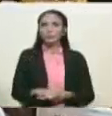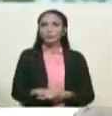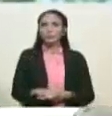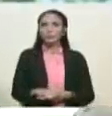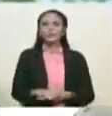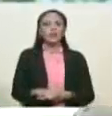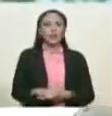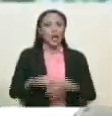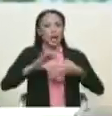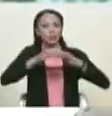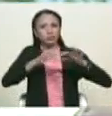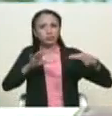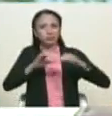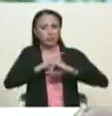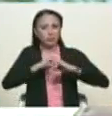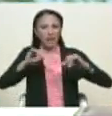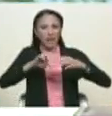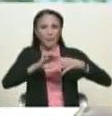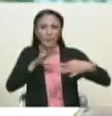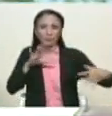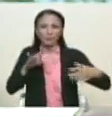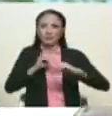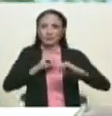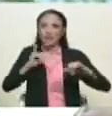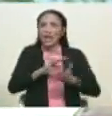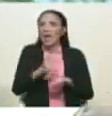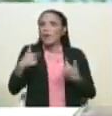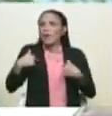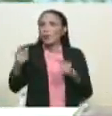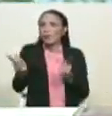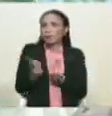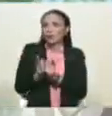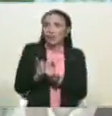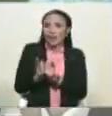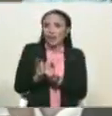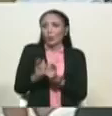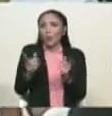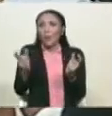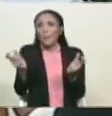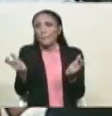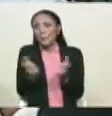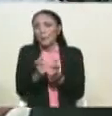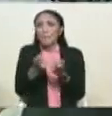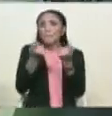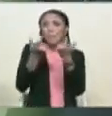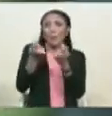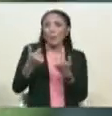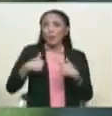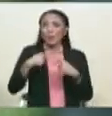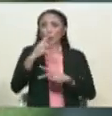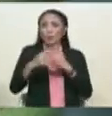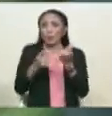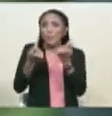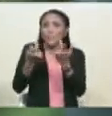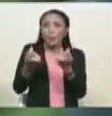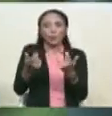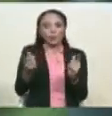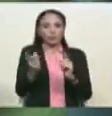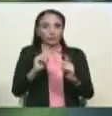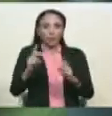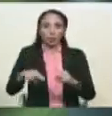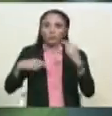Rompamos las cadenas del minimalismo y vayamos a una economía de alto nivel productivo, de alto